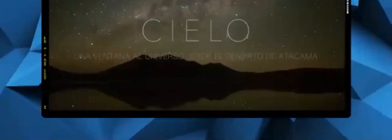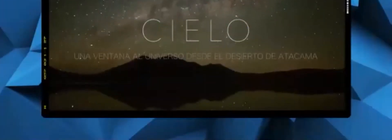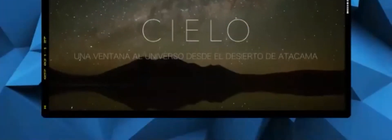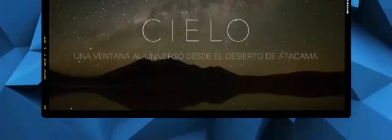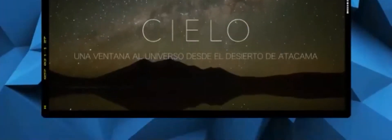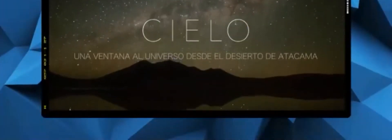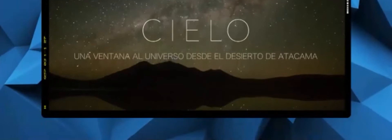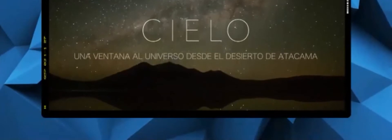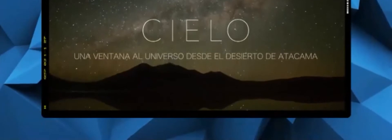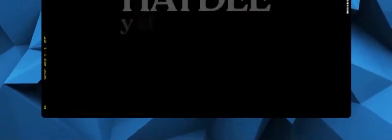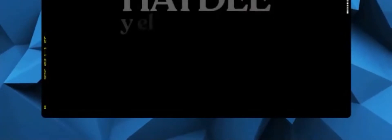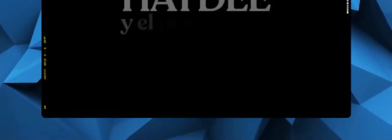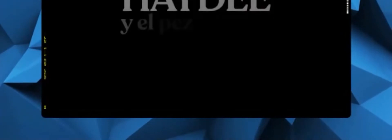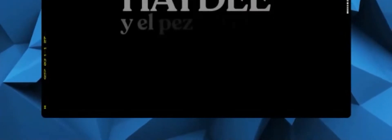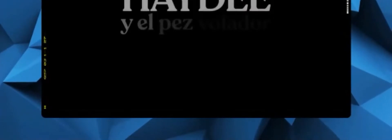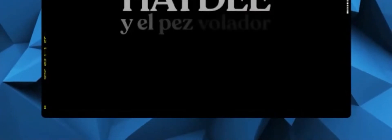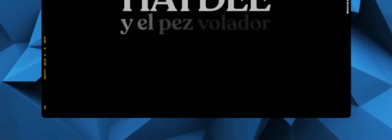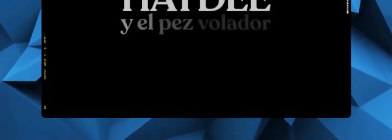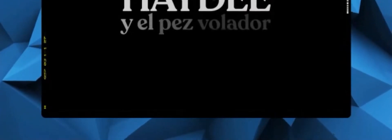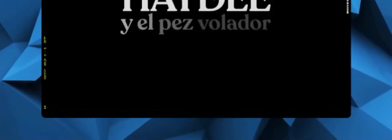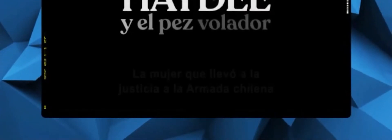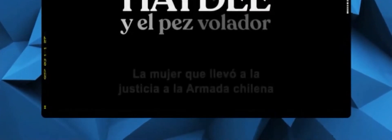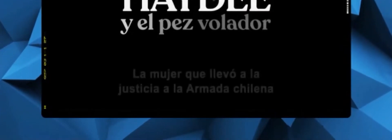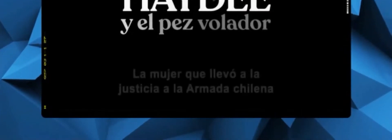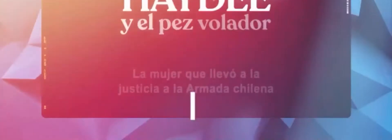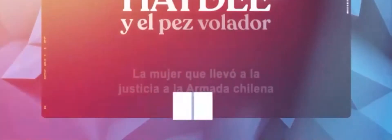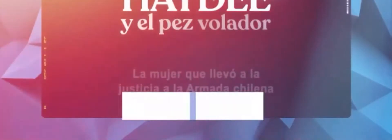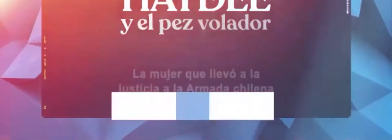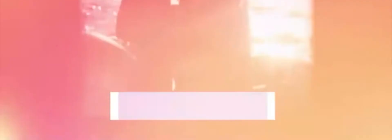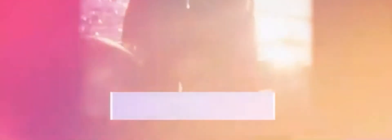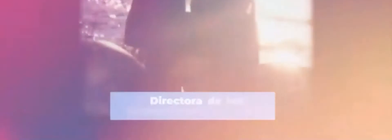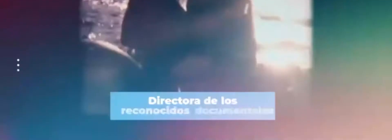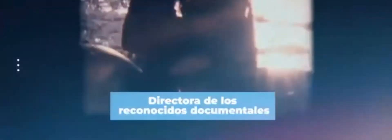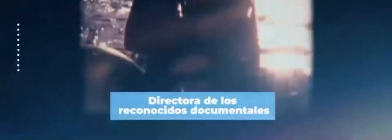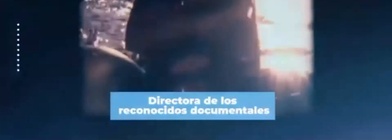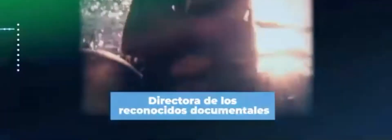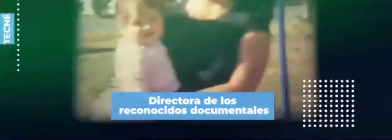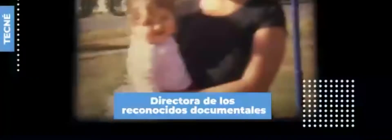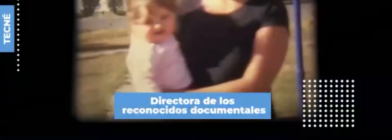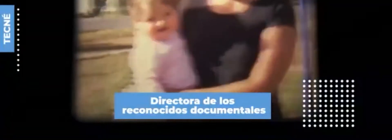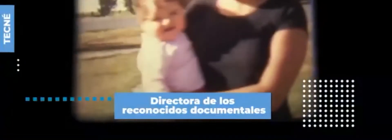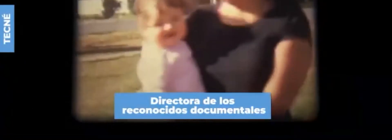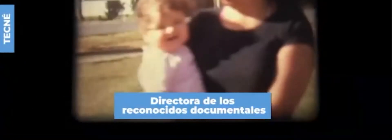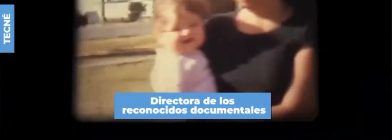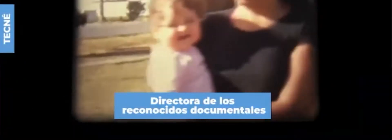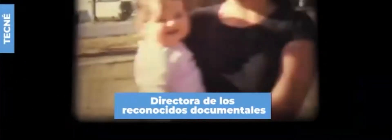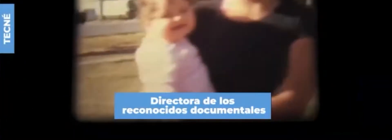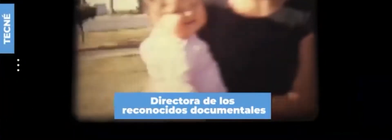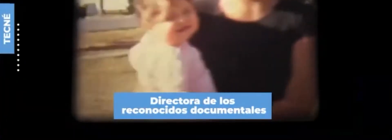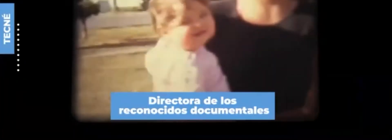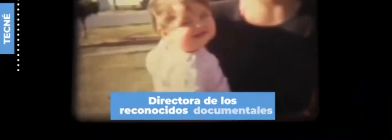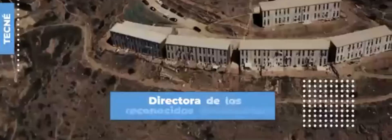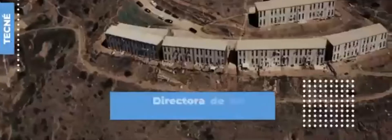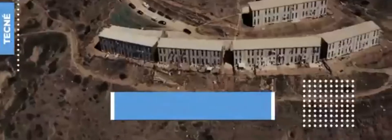y las premiadas coproducciones cielo y aire y el pez volador entre muchos otros es directora de los reconocidos documentales